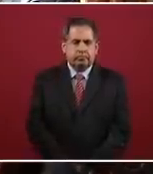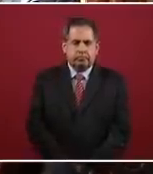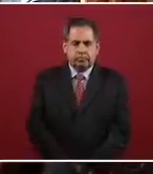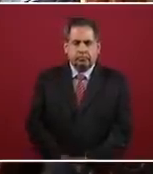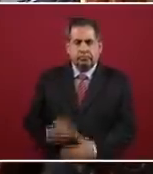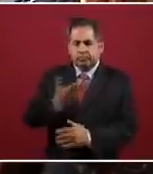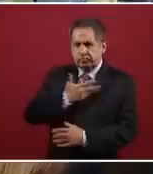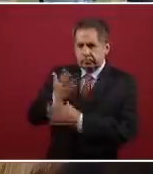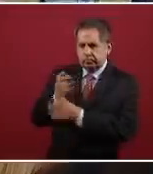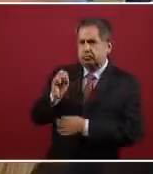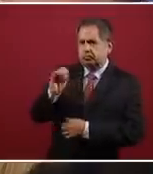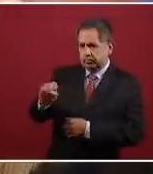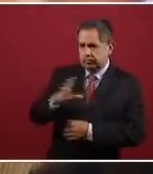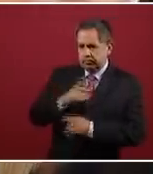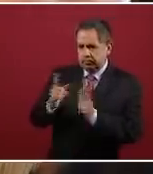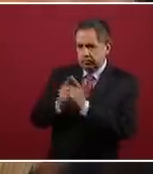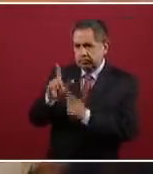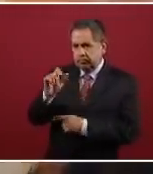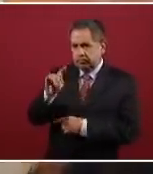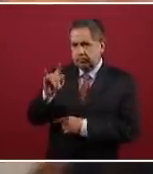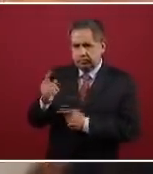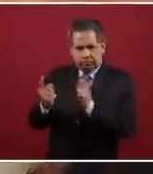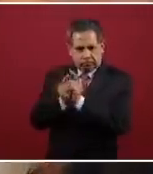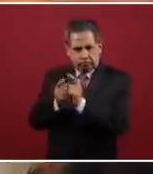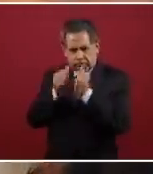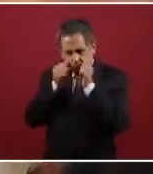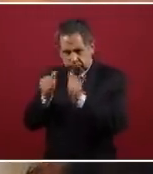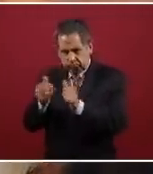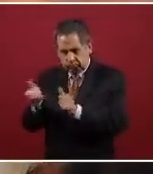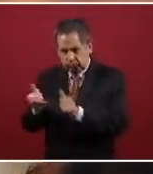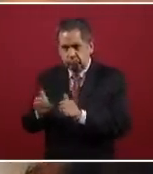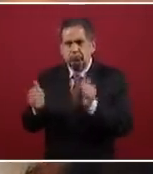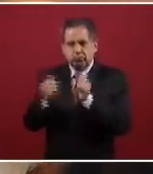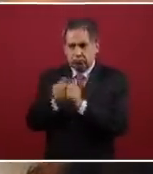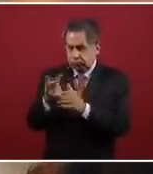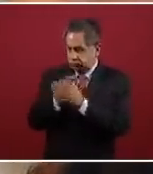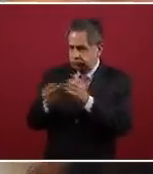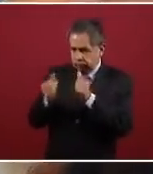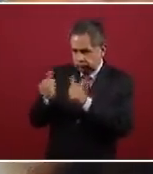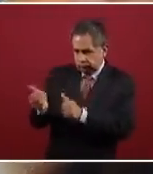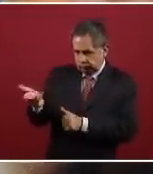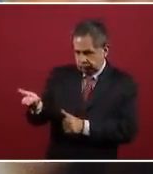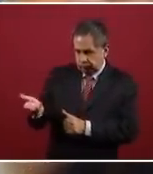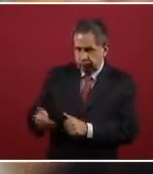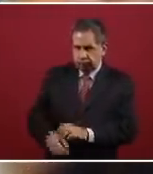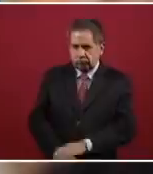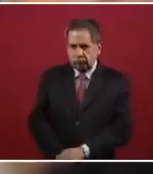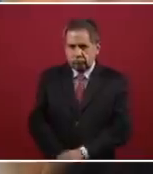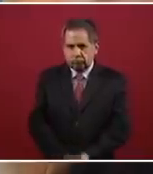Aceptado, ahí está Leticia Ramírez junto a ti.